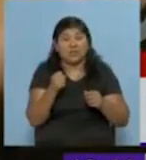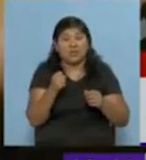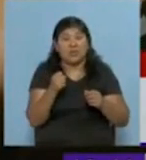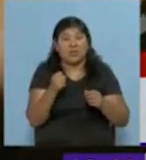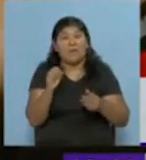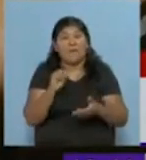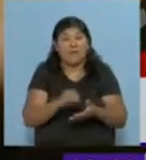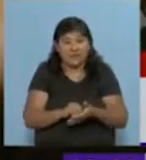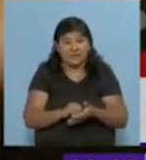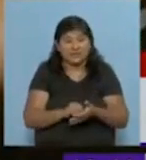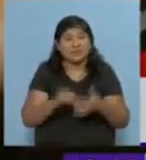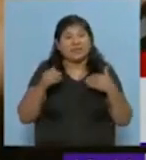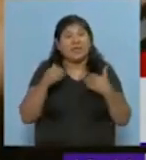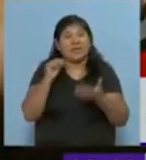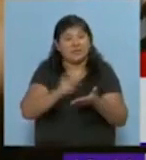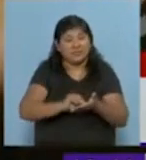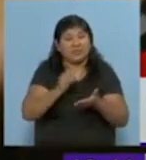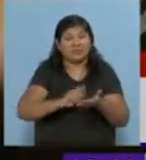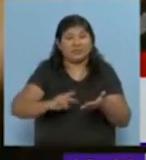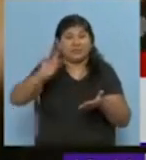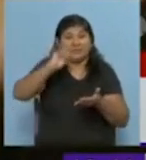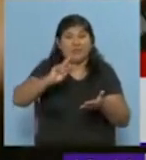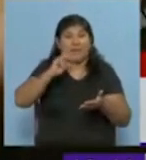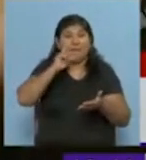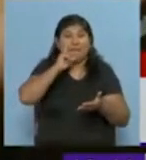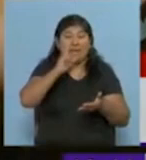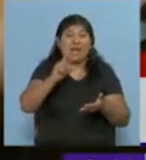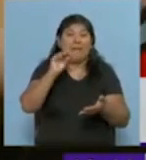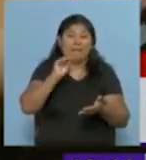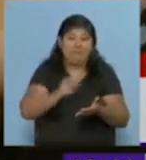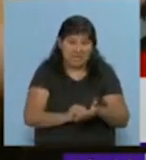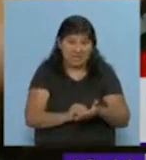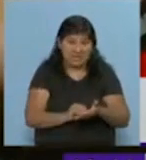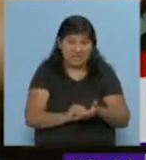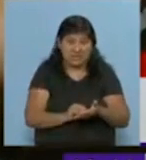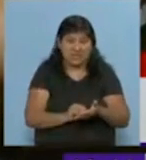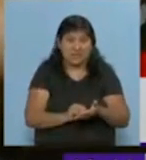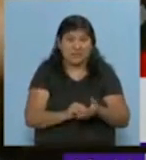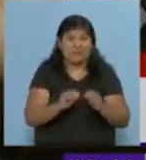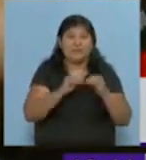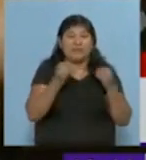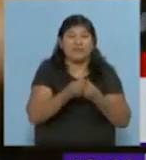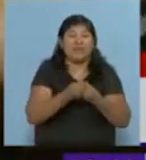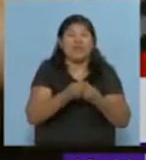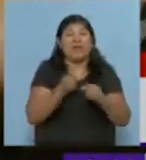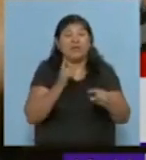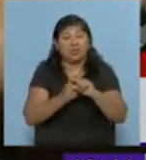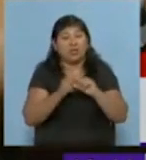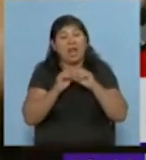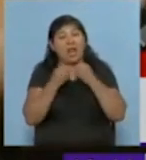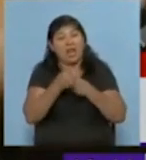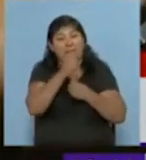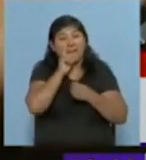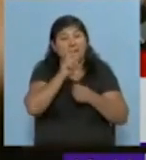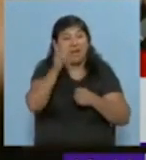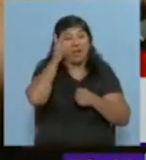y se ofreció un aumento de 1.000 pesos más, o sea, va a pasar de 800 a 1.800,